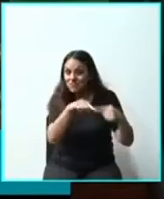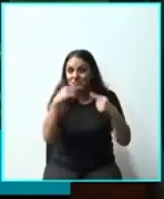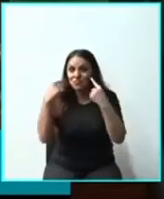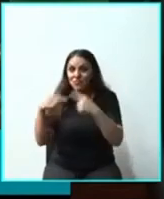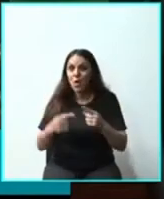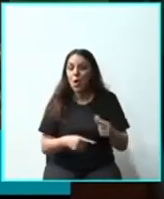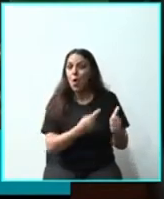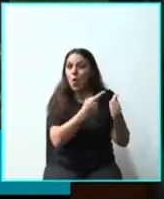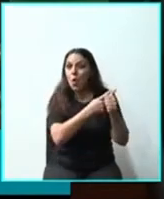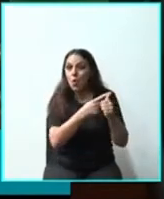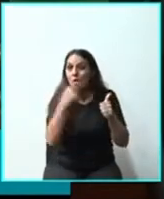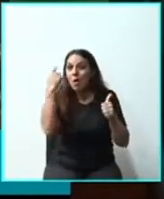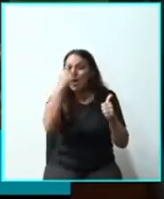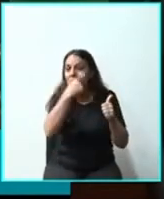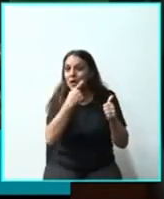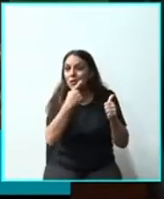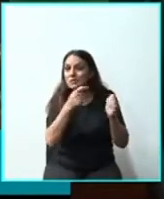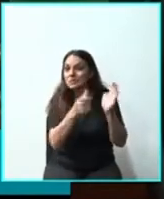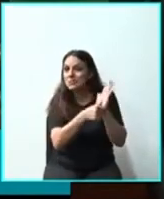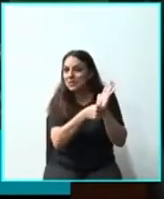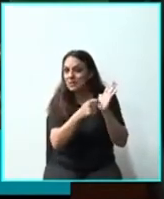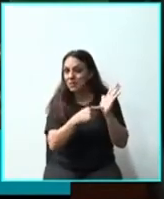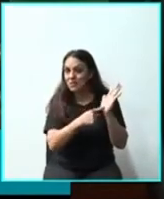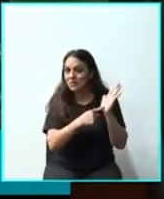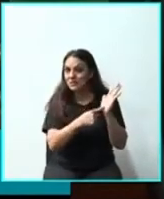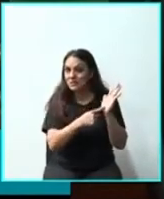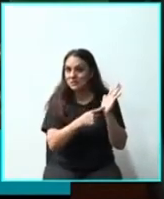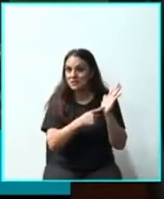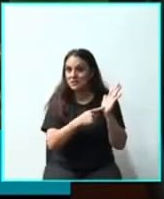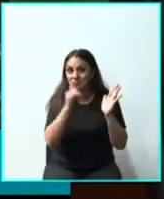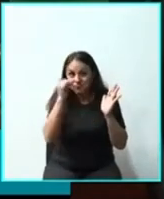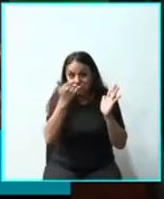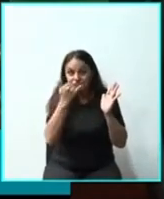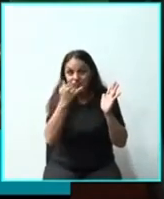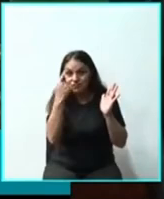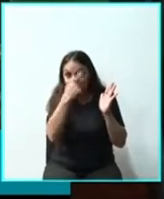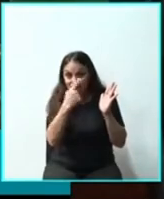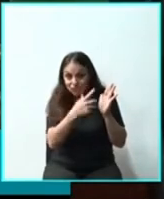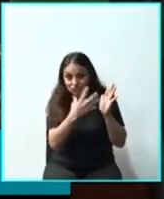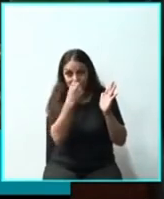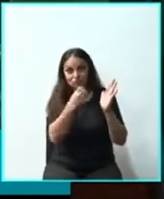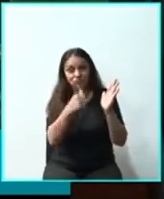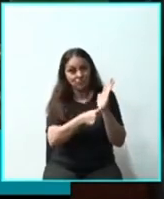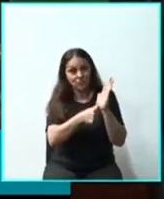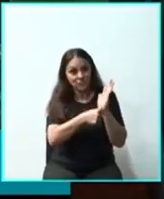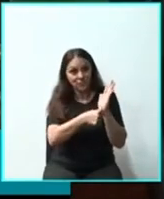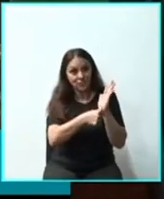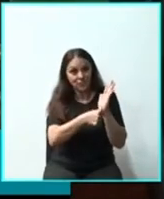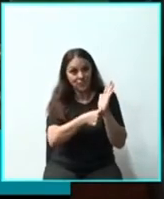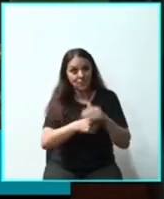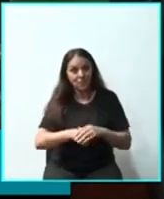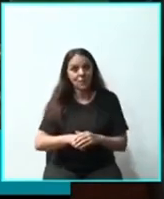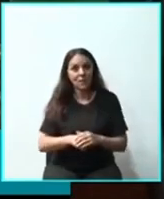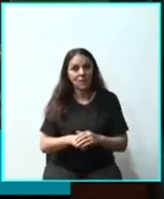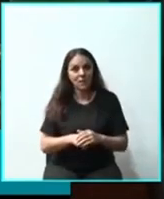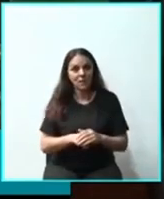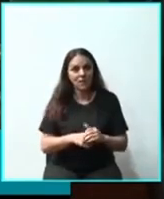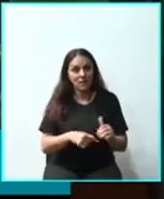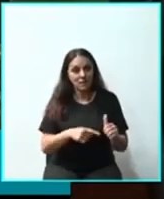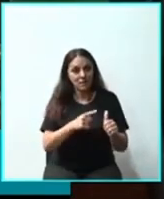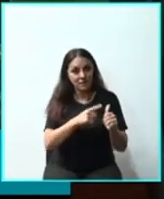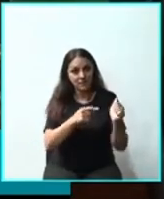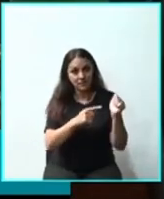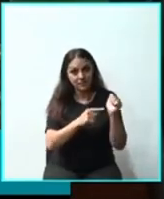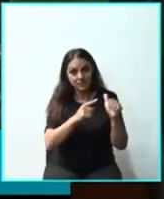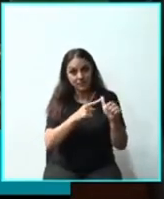Uno es el reconocimiento facial, que para ser práctico, ¿sí?, voy a hacer como un reduccionismo. Reconocimiento